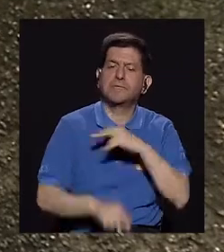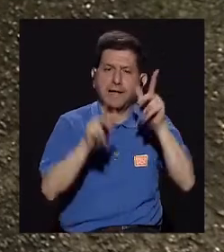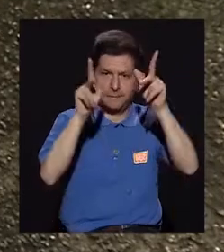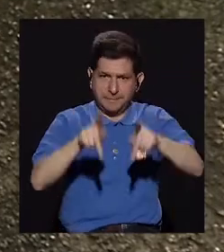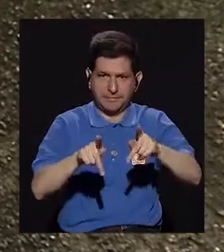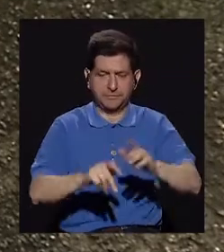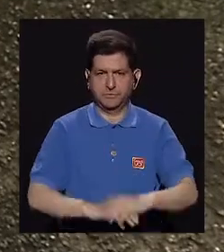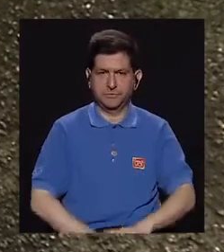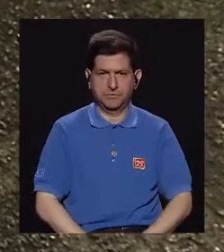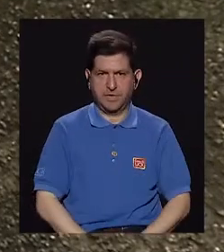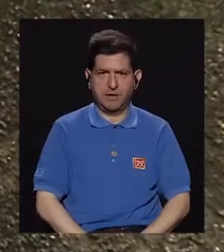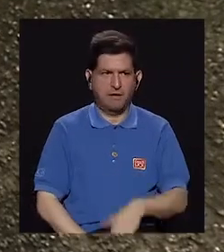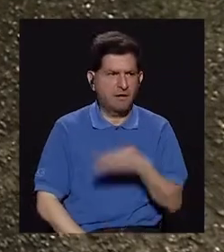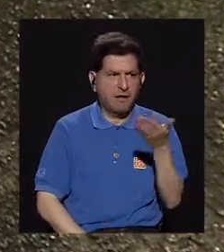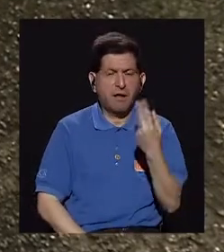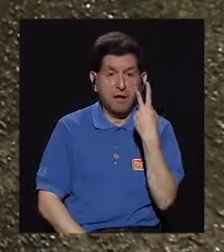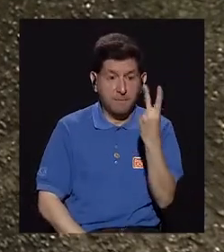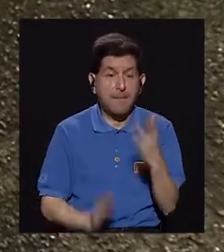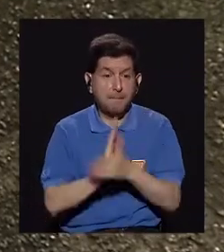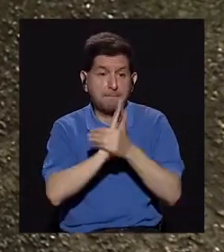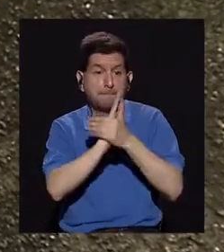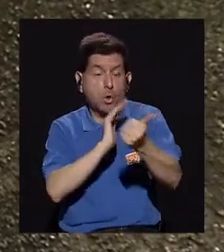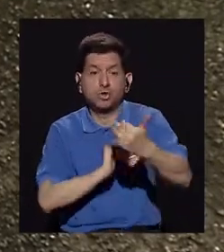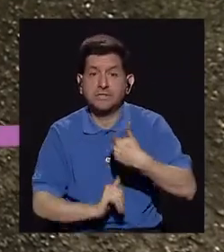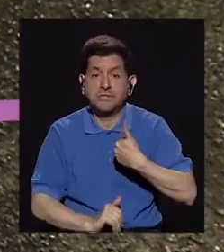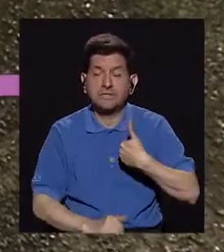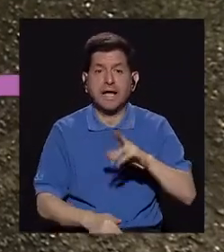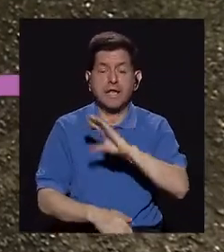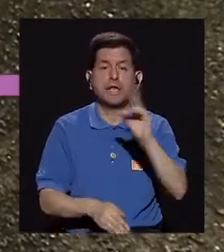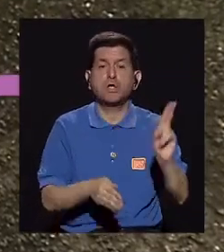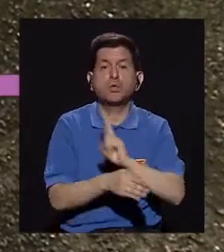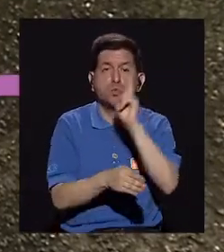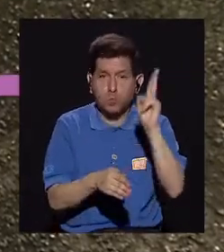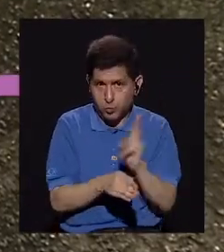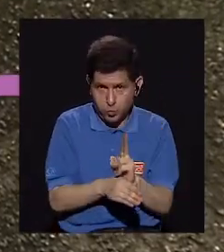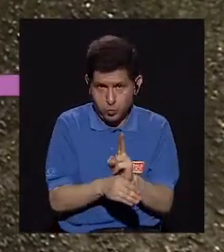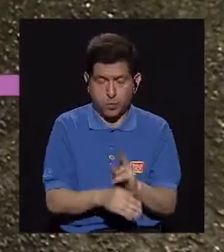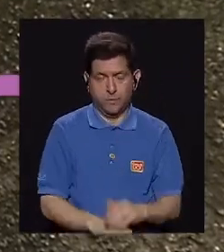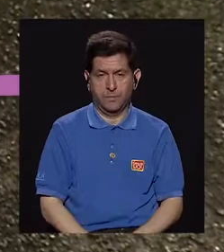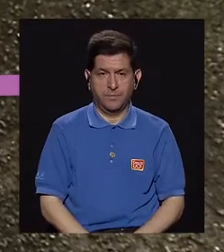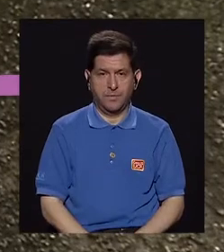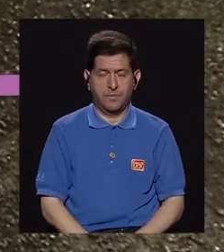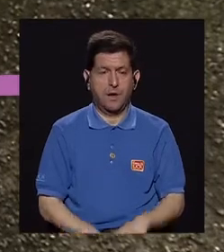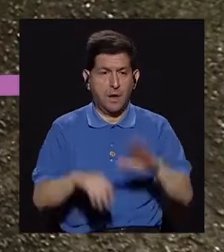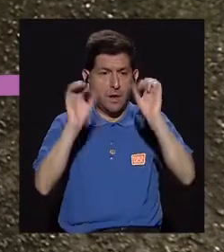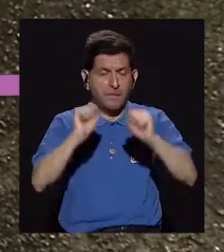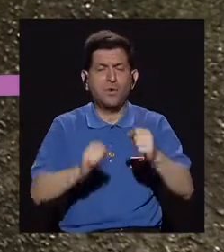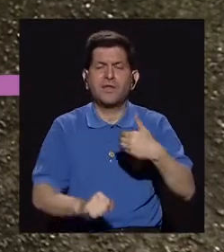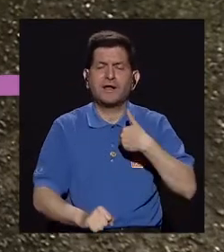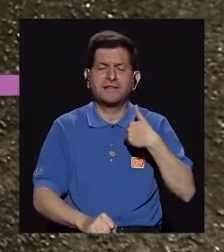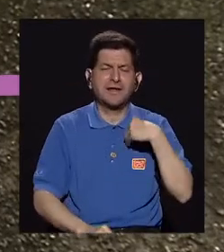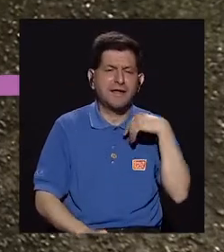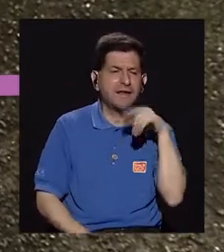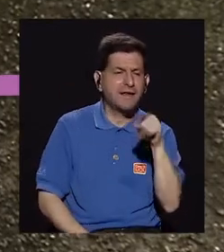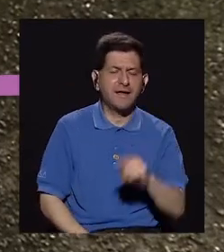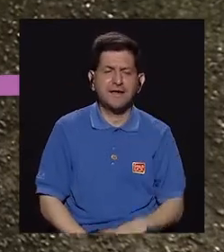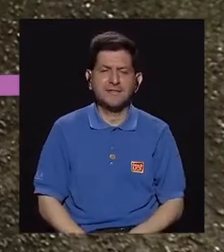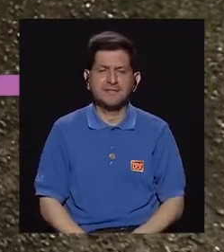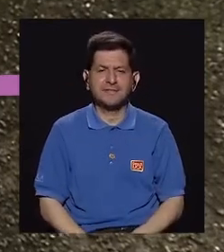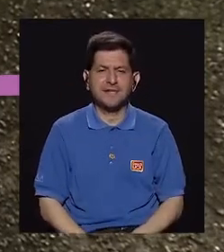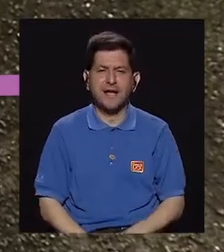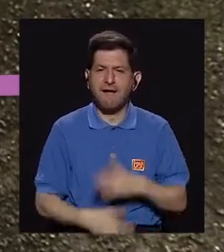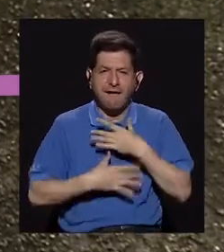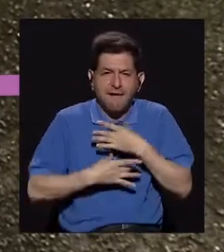invitar a la gente a ver el potencial que tienen y a usarlos, ¿verdad? A adquirirle ese cariño y a empezar